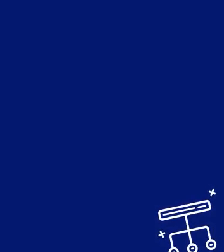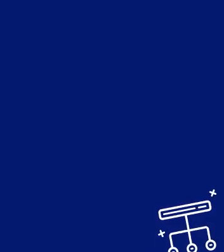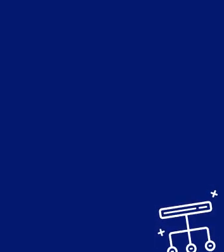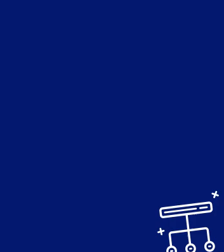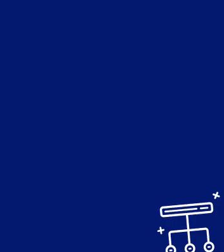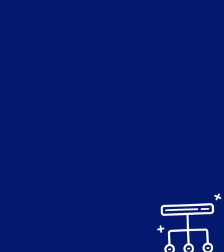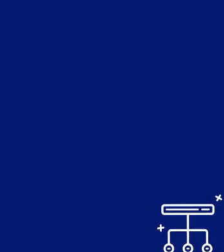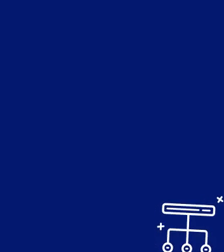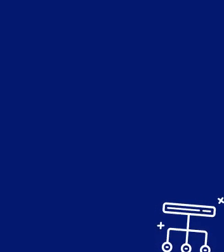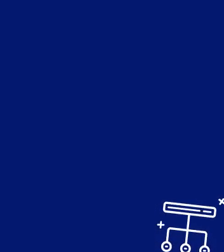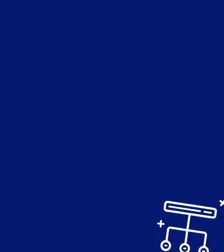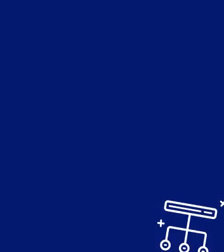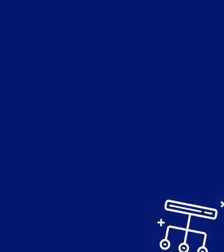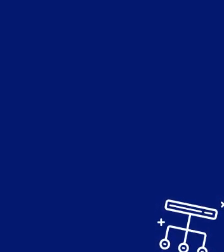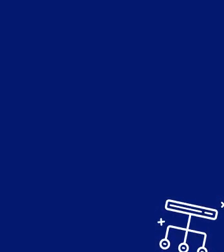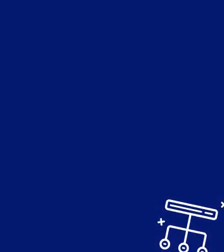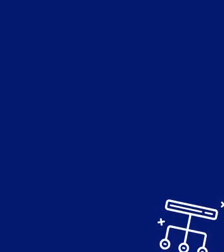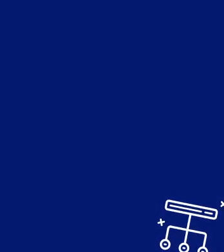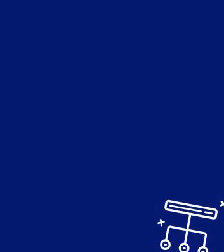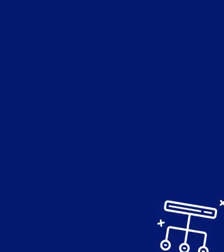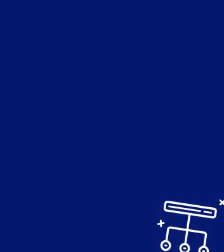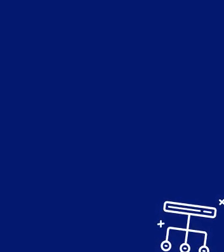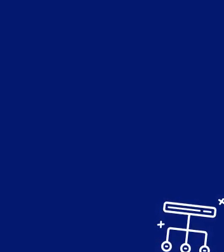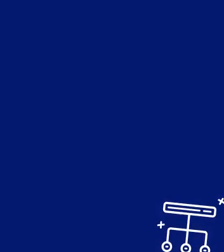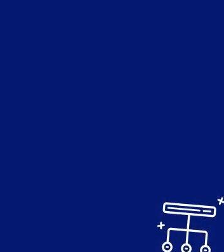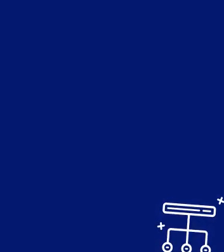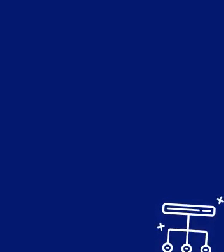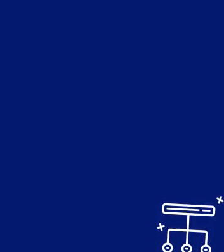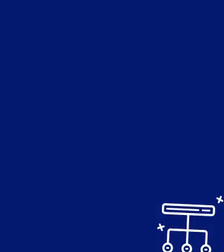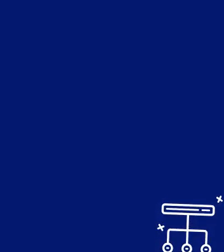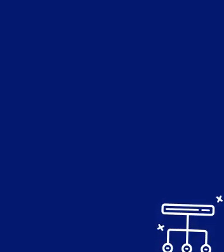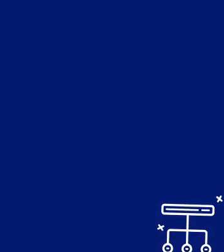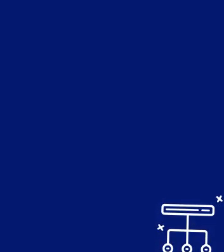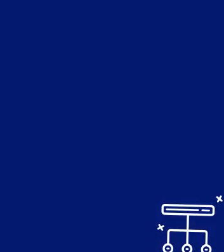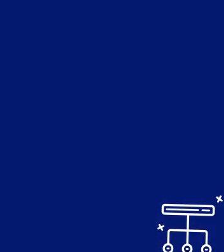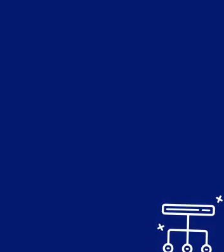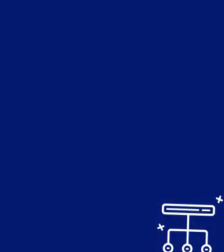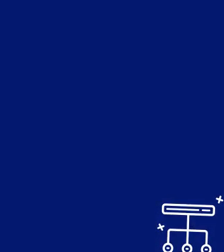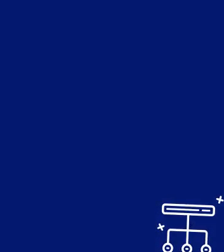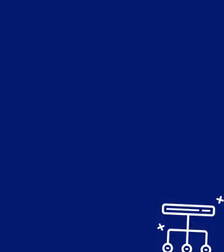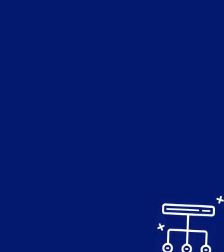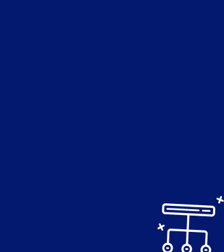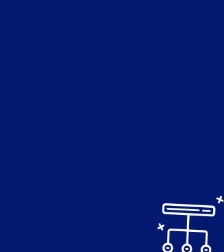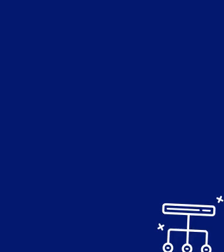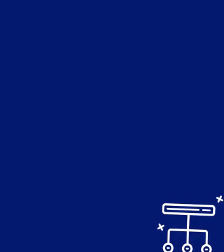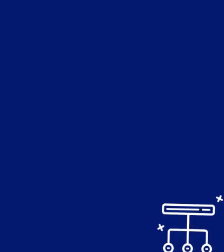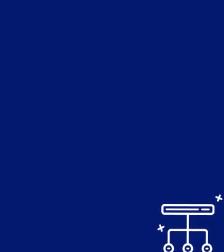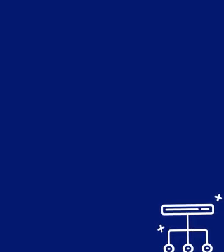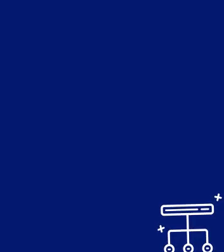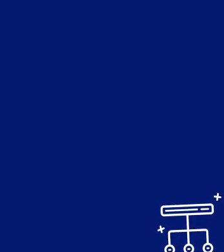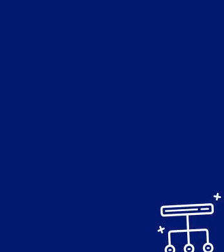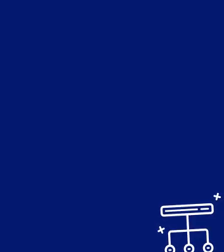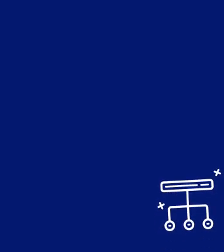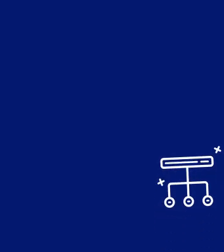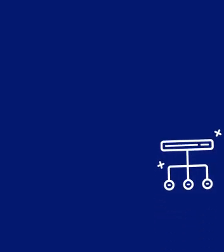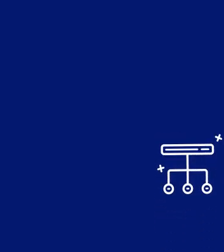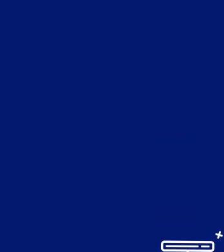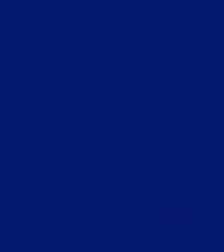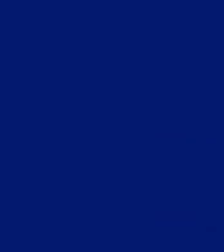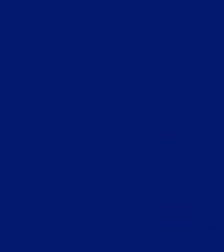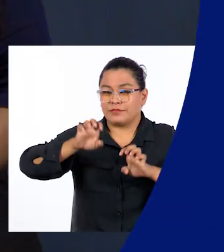básica. Fundamentos, guía metodológica, libro de texto y evaluación.